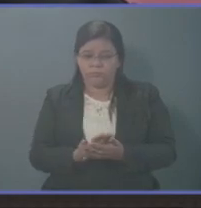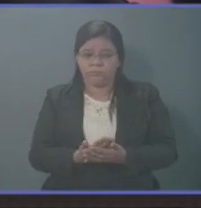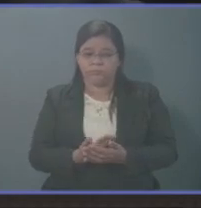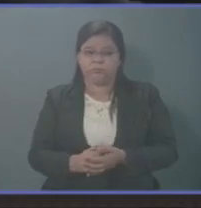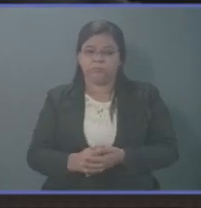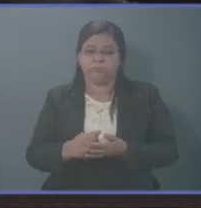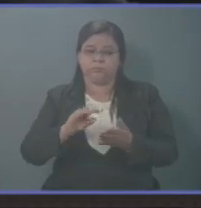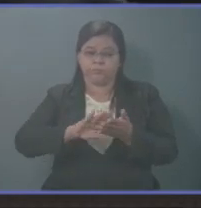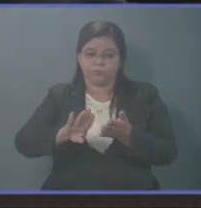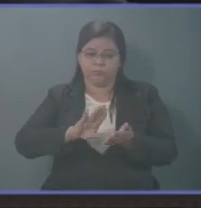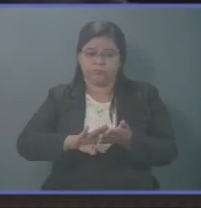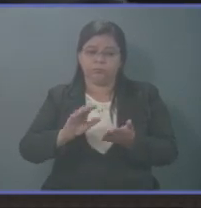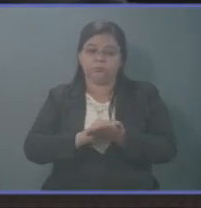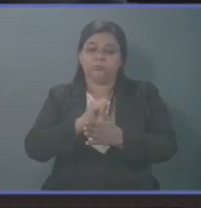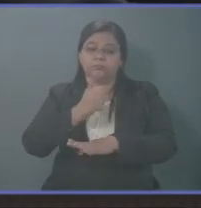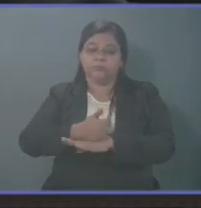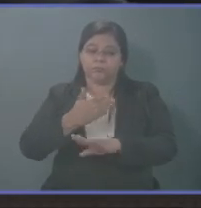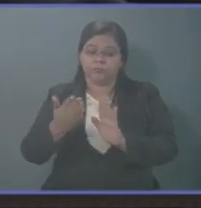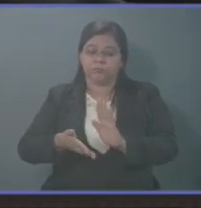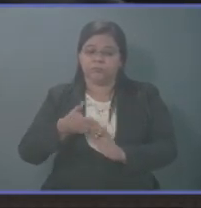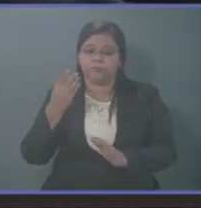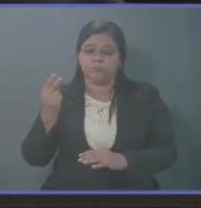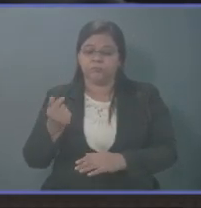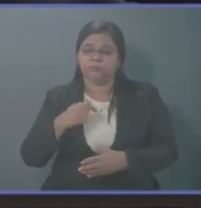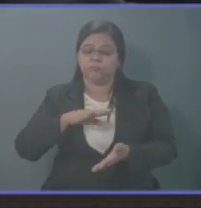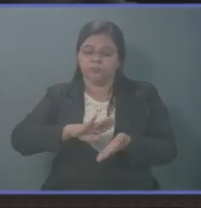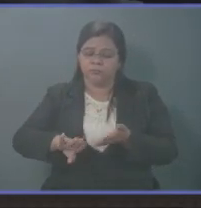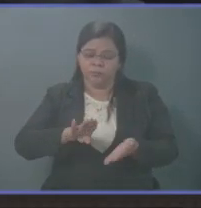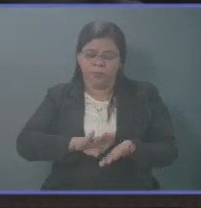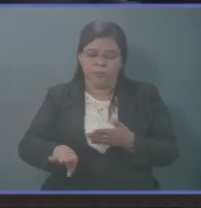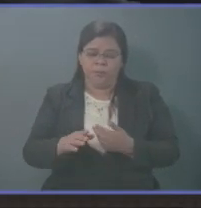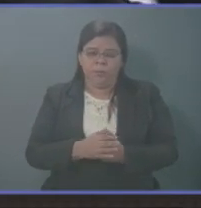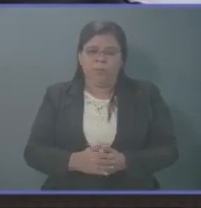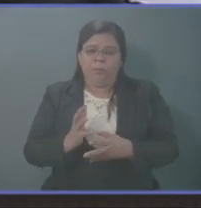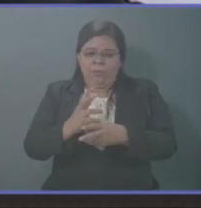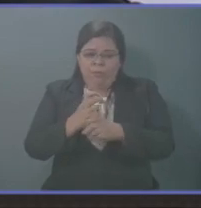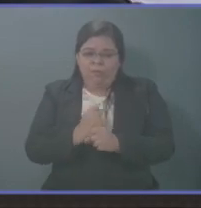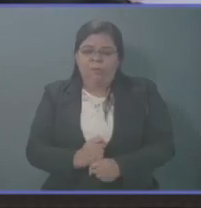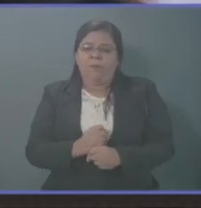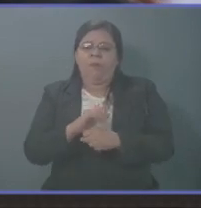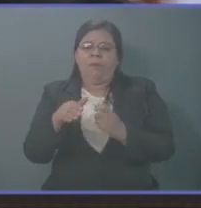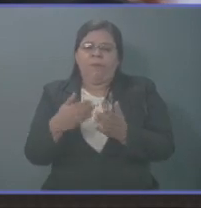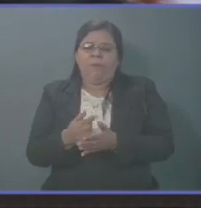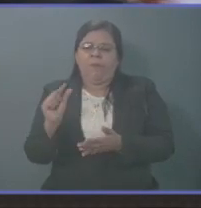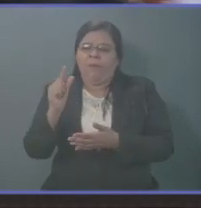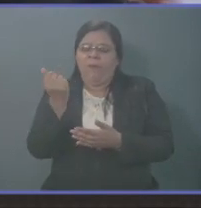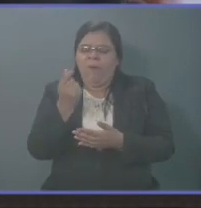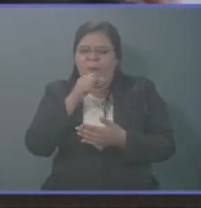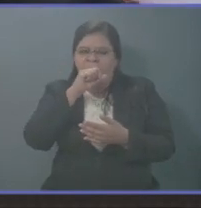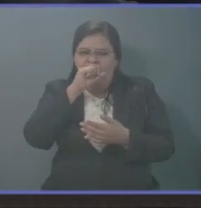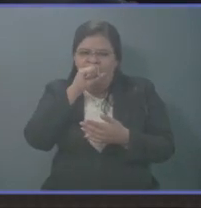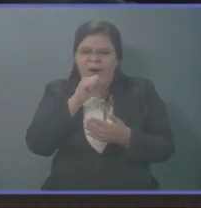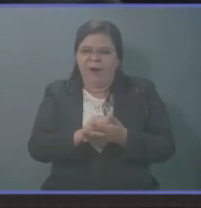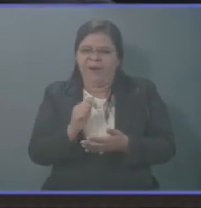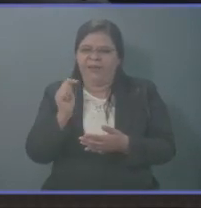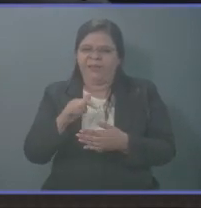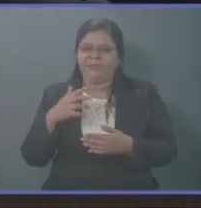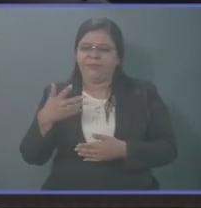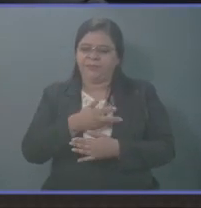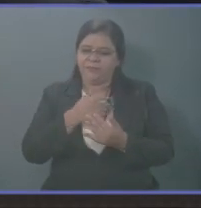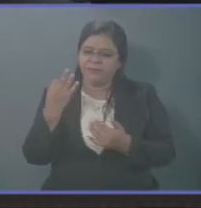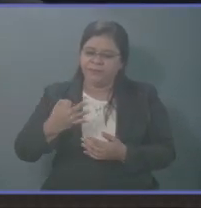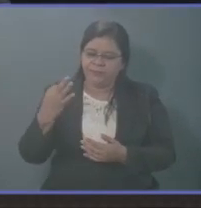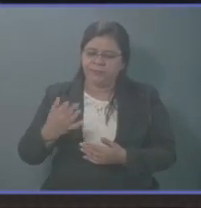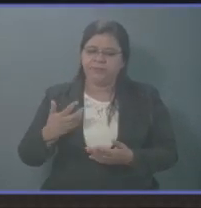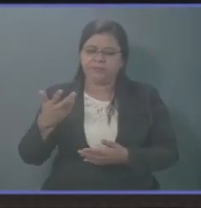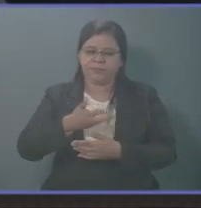tributaria, establecer facilidades y prórrogas de pago y garantías para los créditos tributarios, por lo que se hace necesario